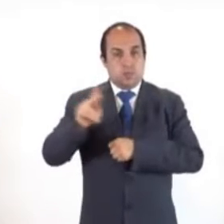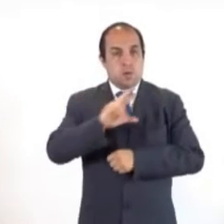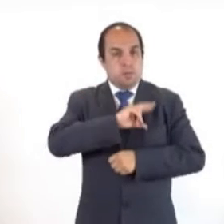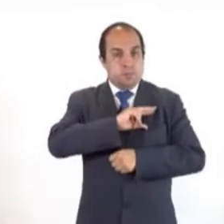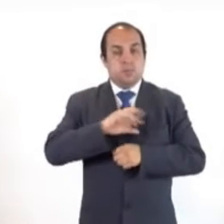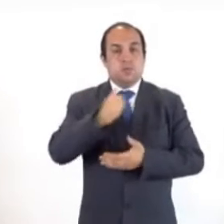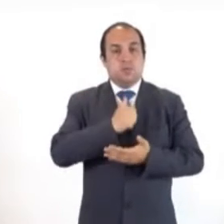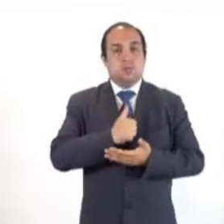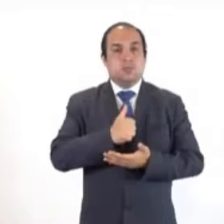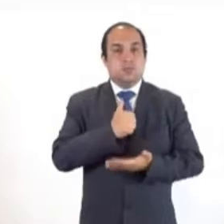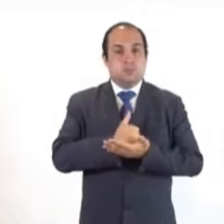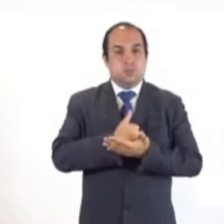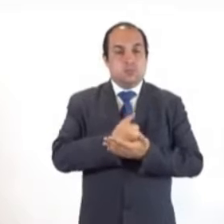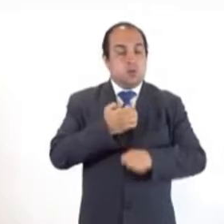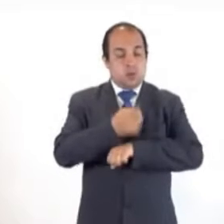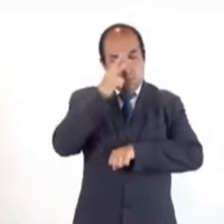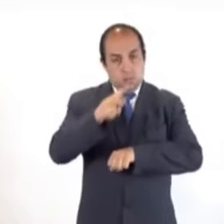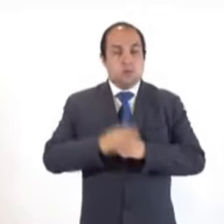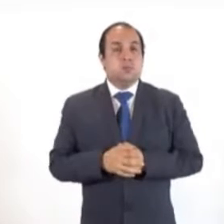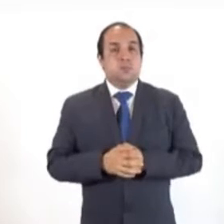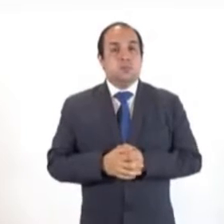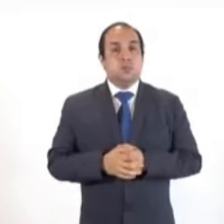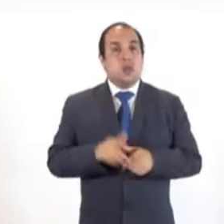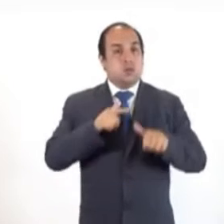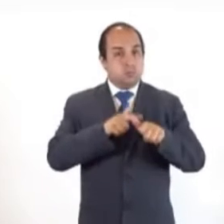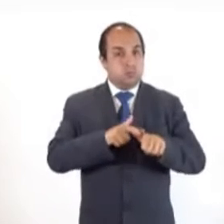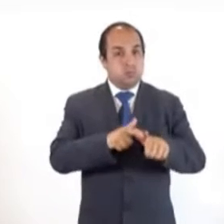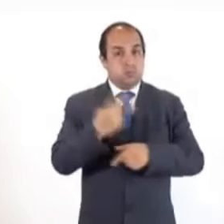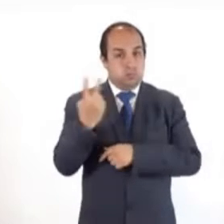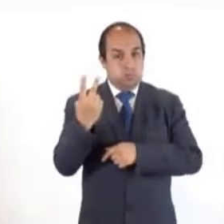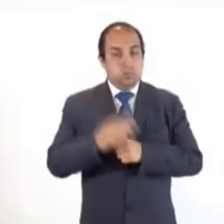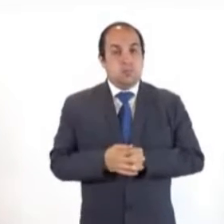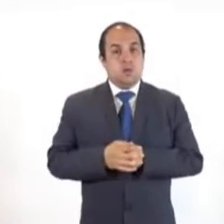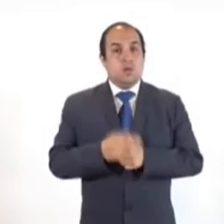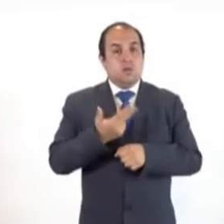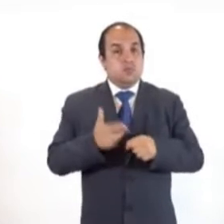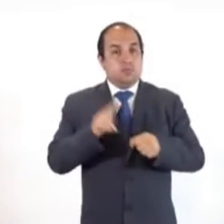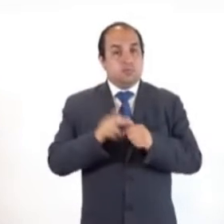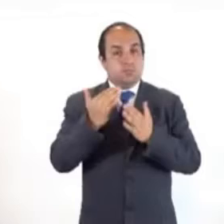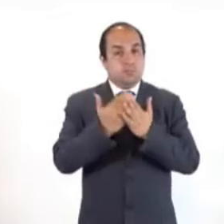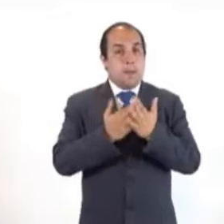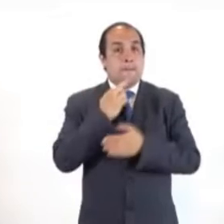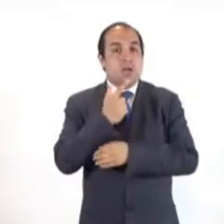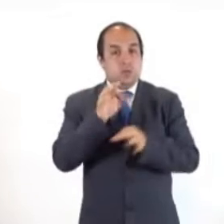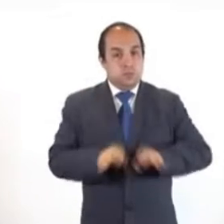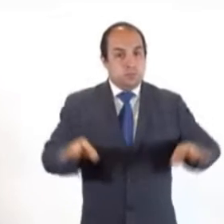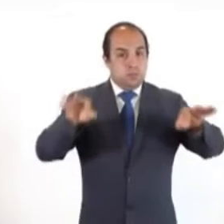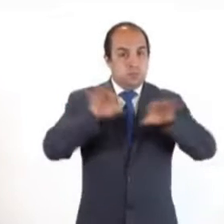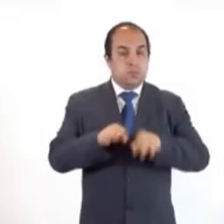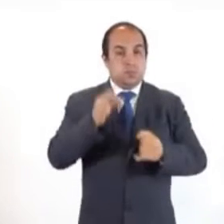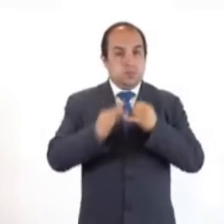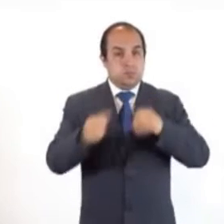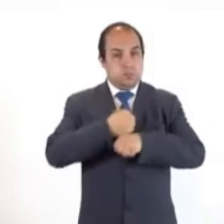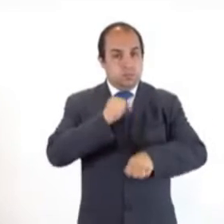privados de la zona metropolitana del Valle del México. Entonces, continúan en estas dos tendencias de hospitalización, mejorías importantes en la